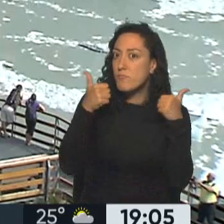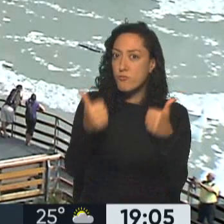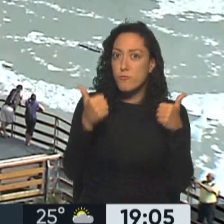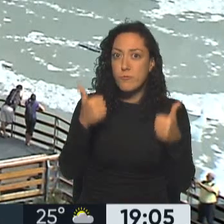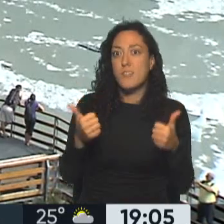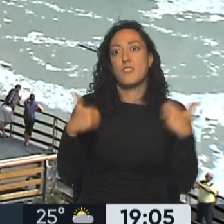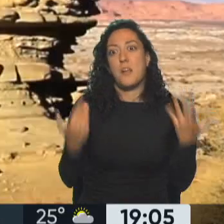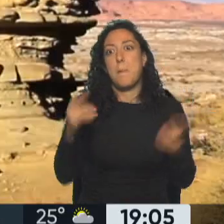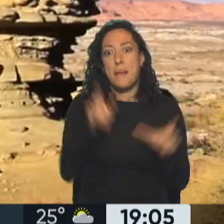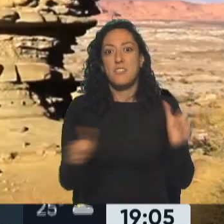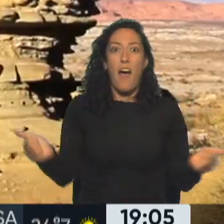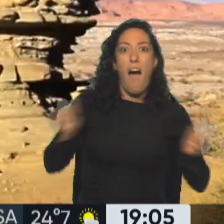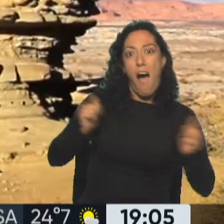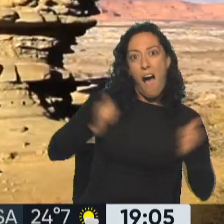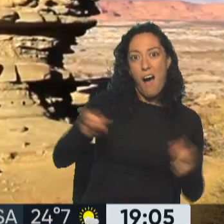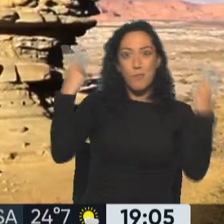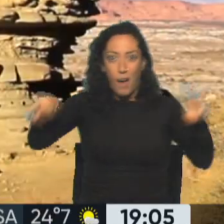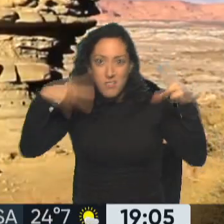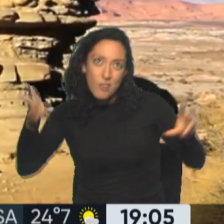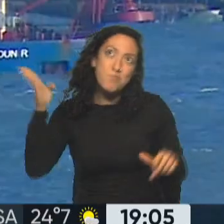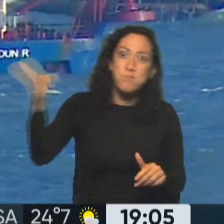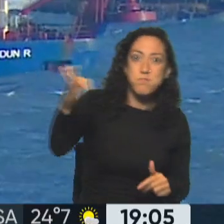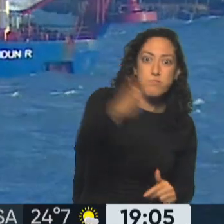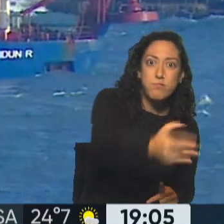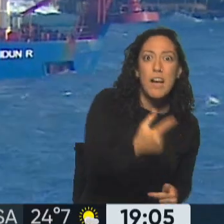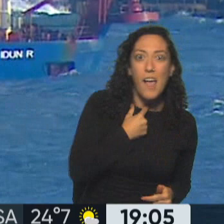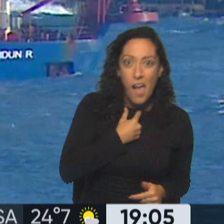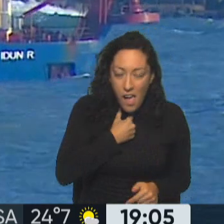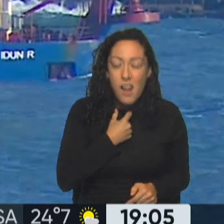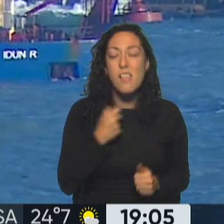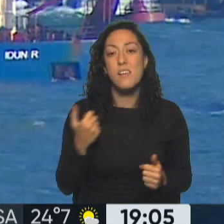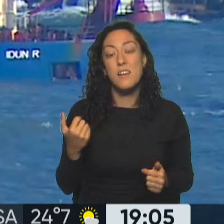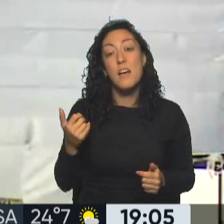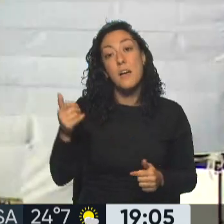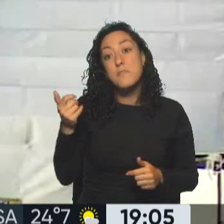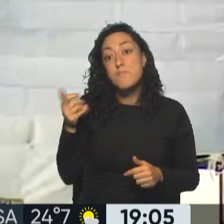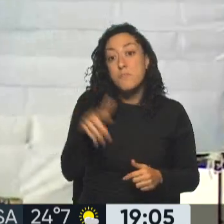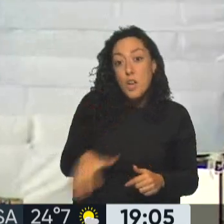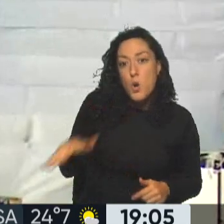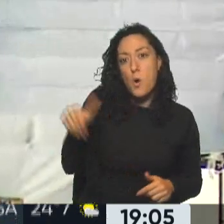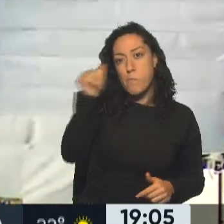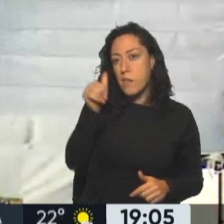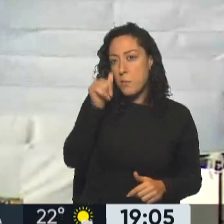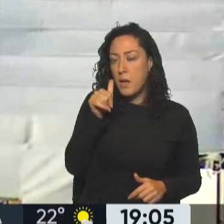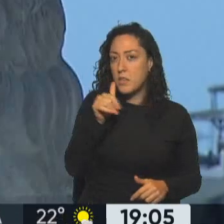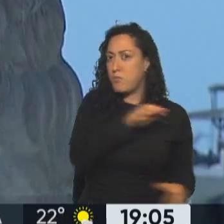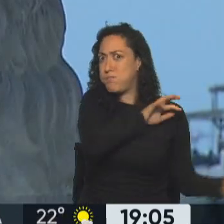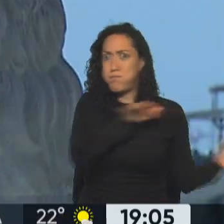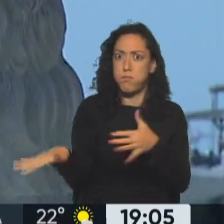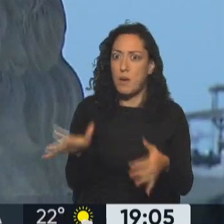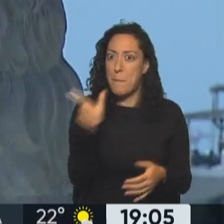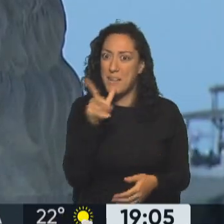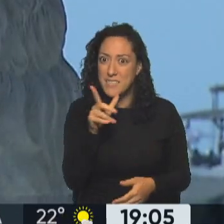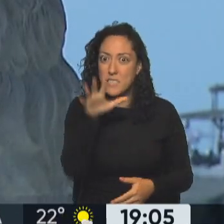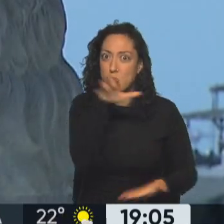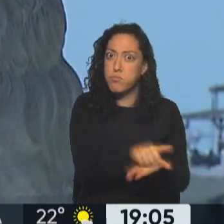está expectante para poder recorrer, para poder salir. La Feliz, que le decimos nosotros, va a ser uno de los destinos más elegidos según los niveles de